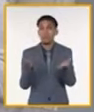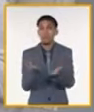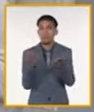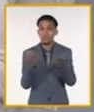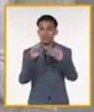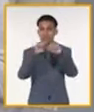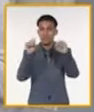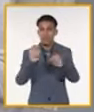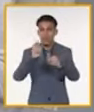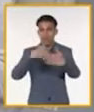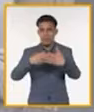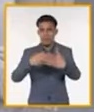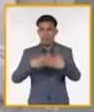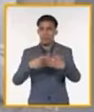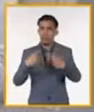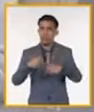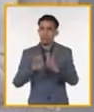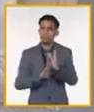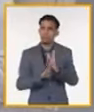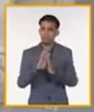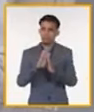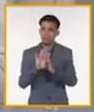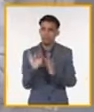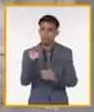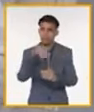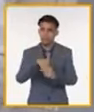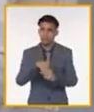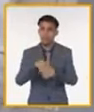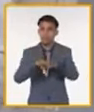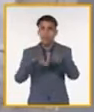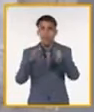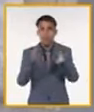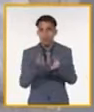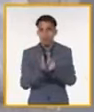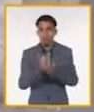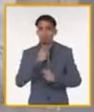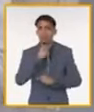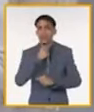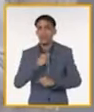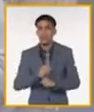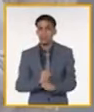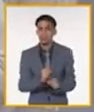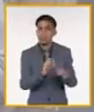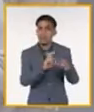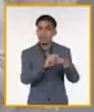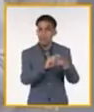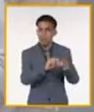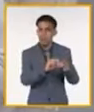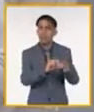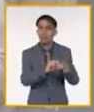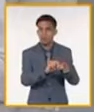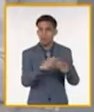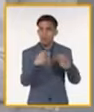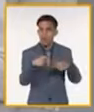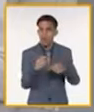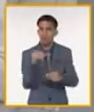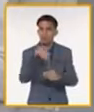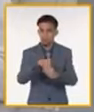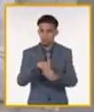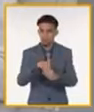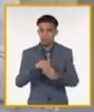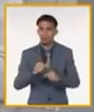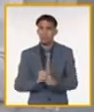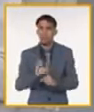sistema empresarial de país integrando a todos los actores es decir es el tejido empresarial cubano está compuesto hoy por las empresas